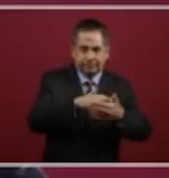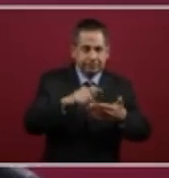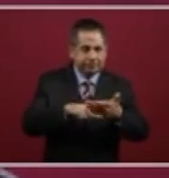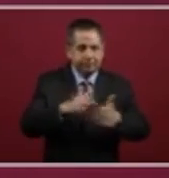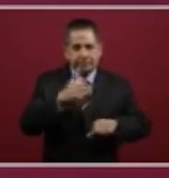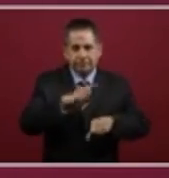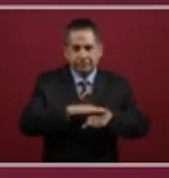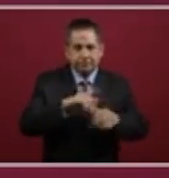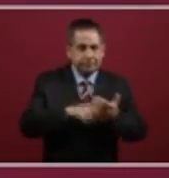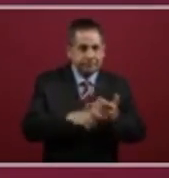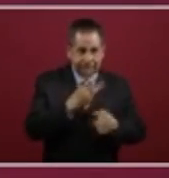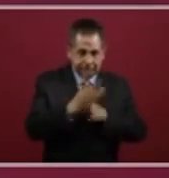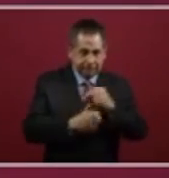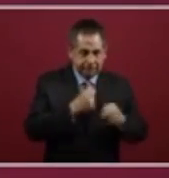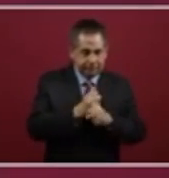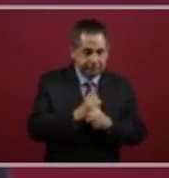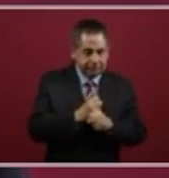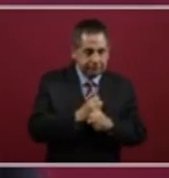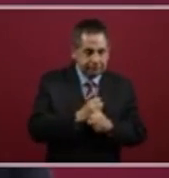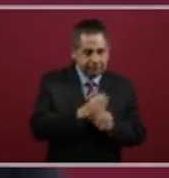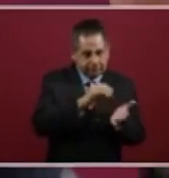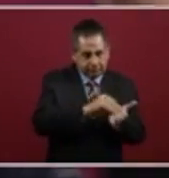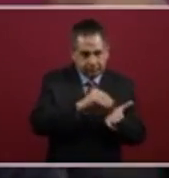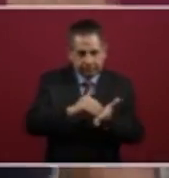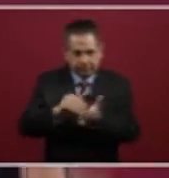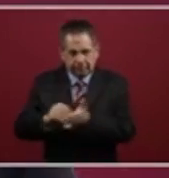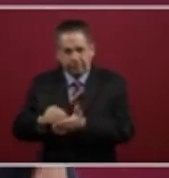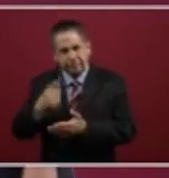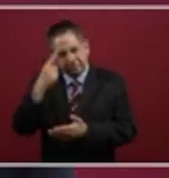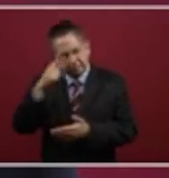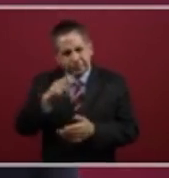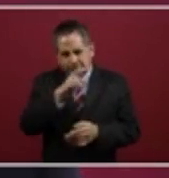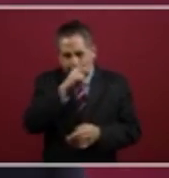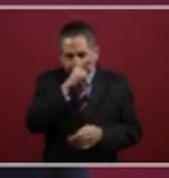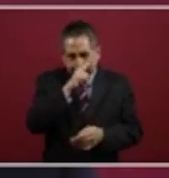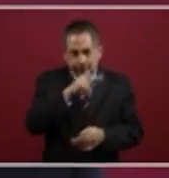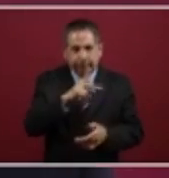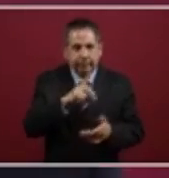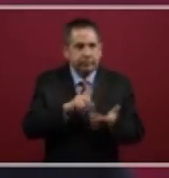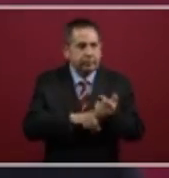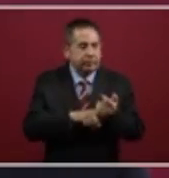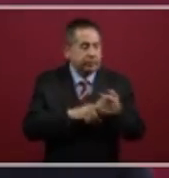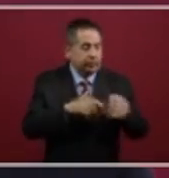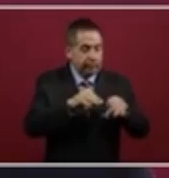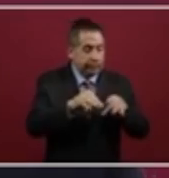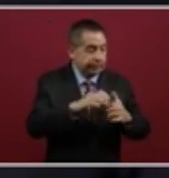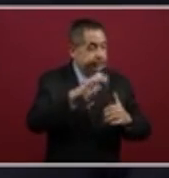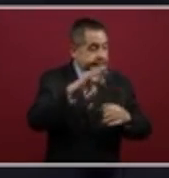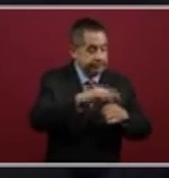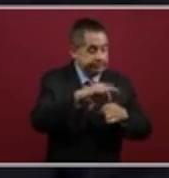administrativo los tres años? ¿Por qué no se establece un mecanismo